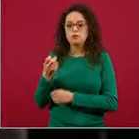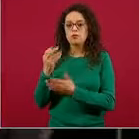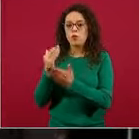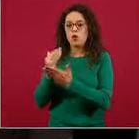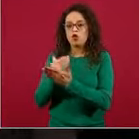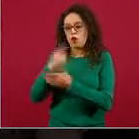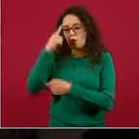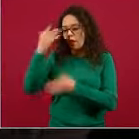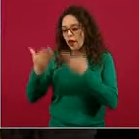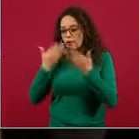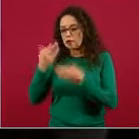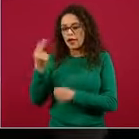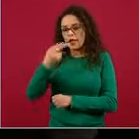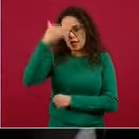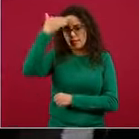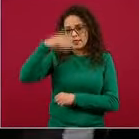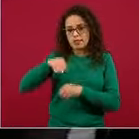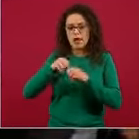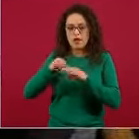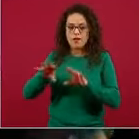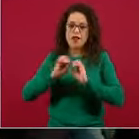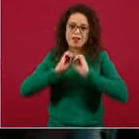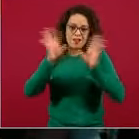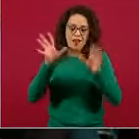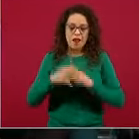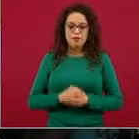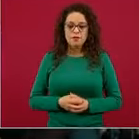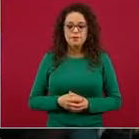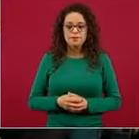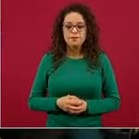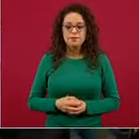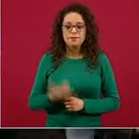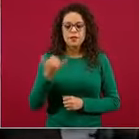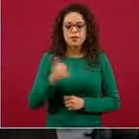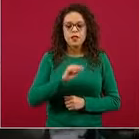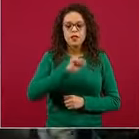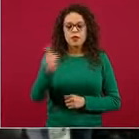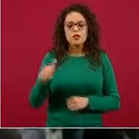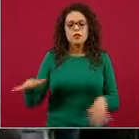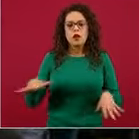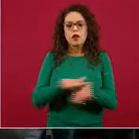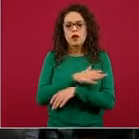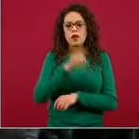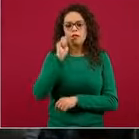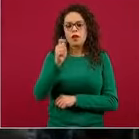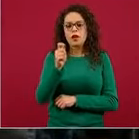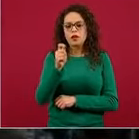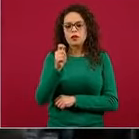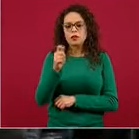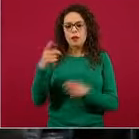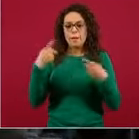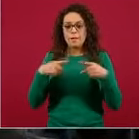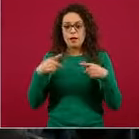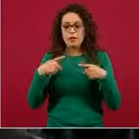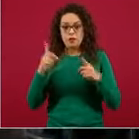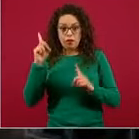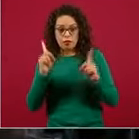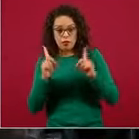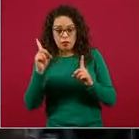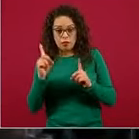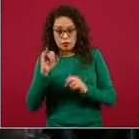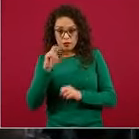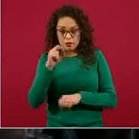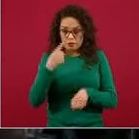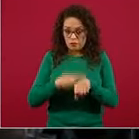estudio? Y en otras noticias, el CDC cambió también sus especificaciones para las personas sospechosas de COVID, ¿no?